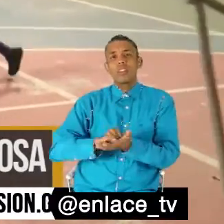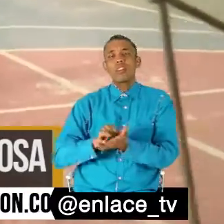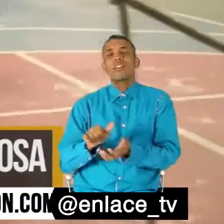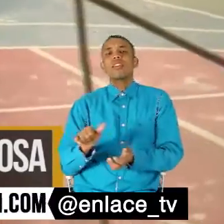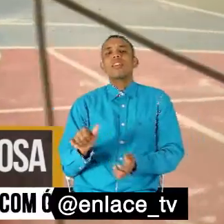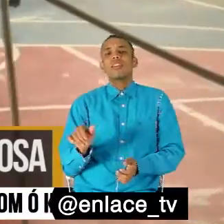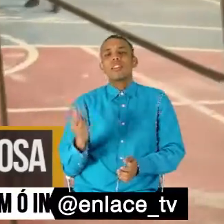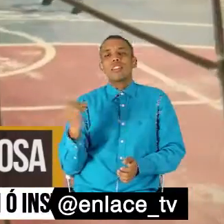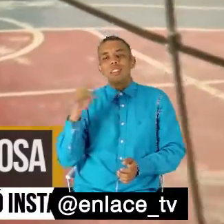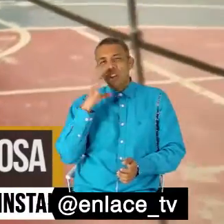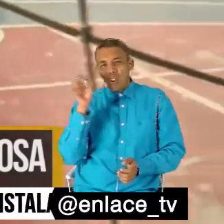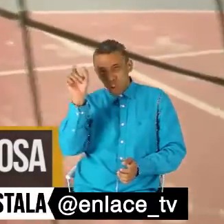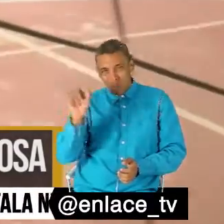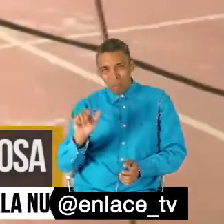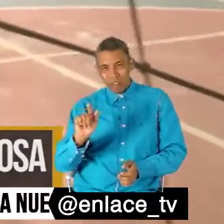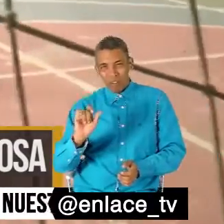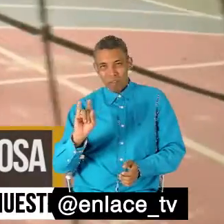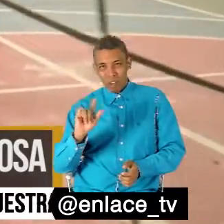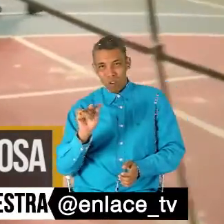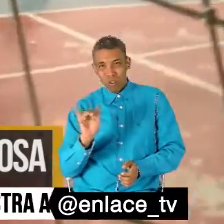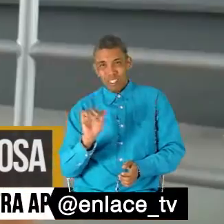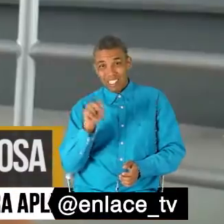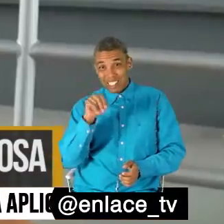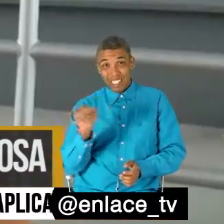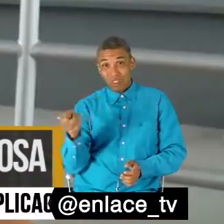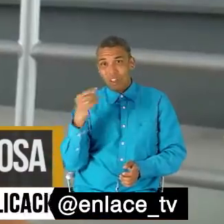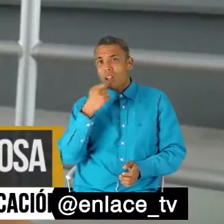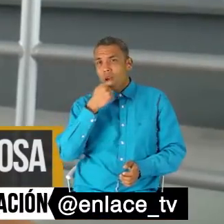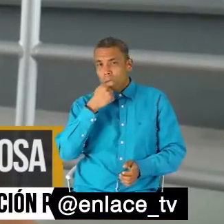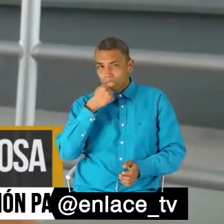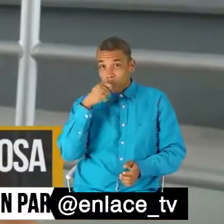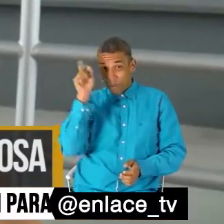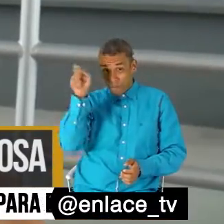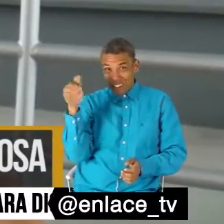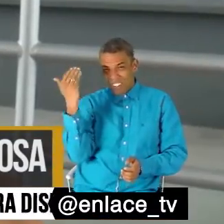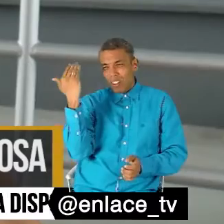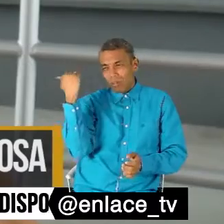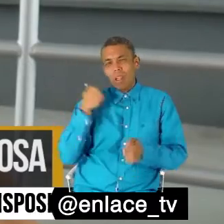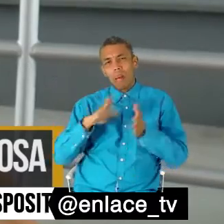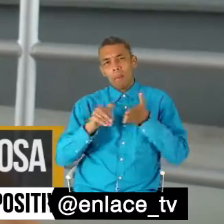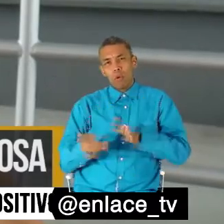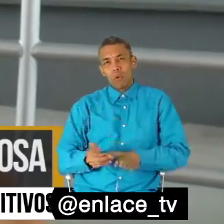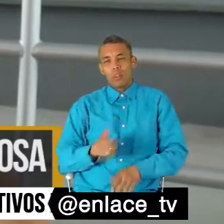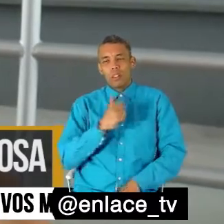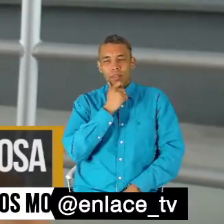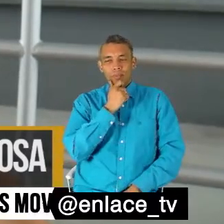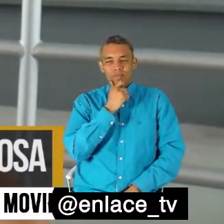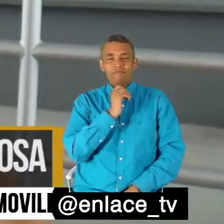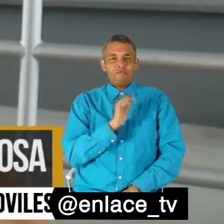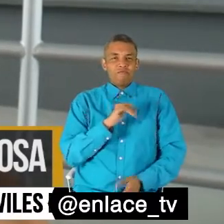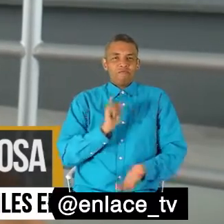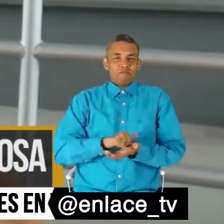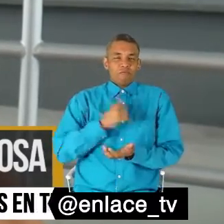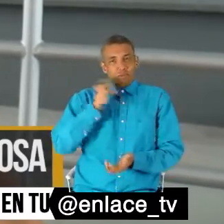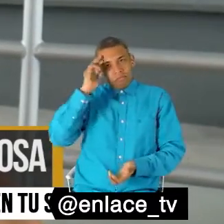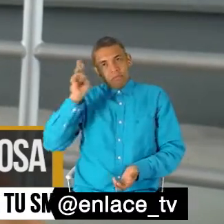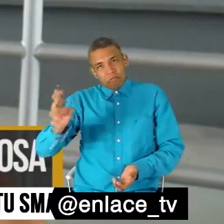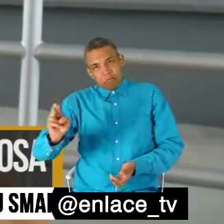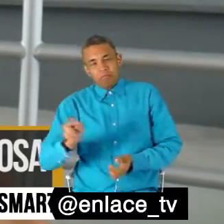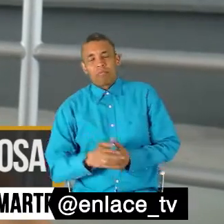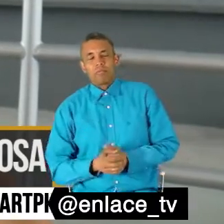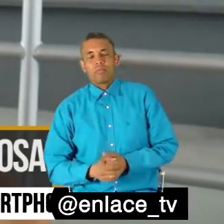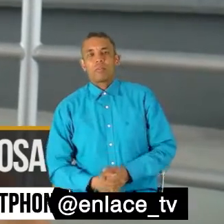árbitro Faustino Espinosa, recordado como Pelusa. También está participando en nuestro evento y se han